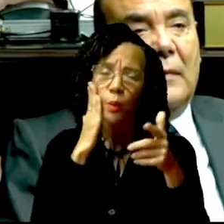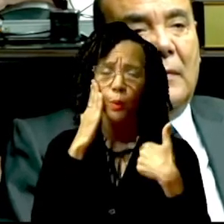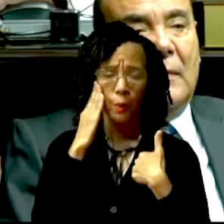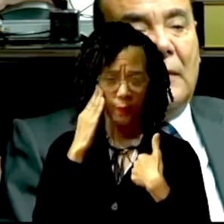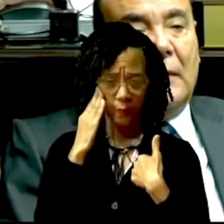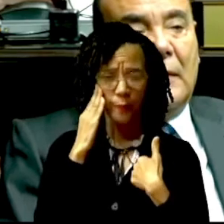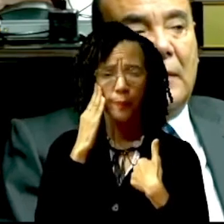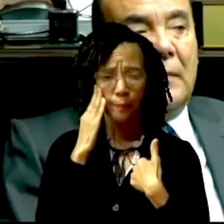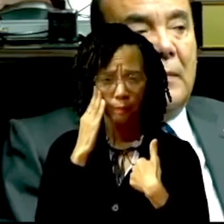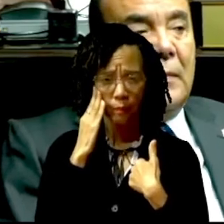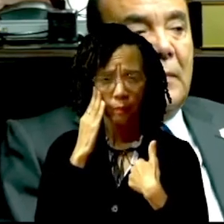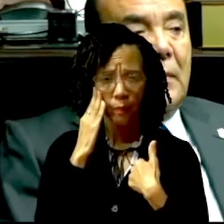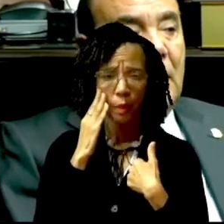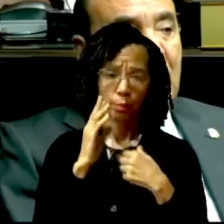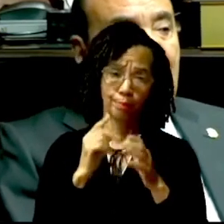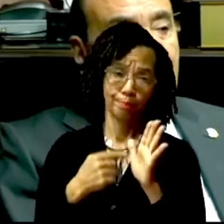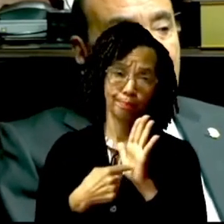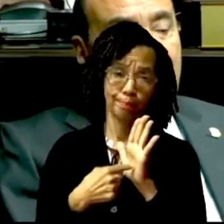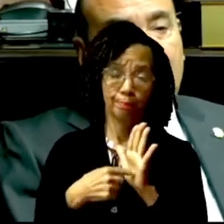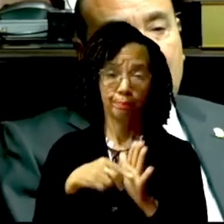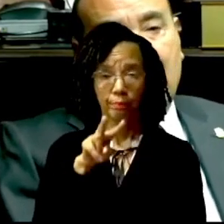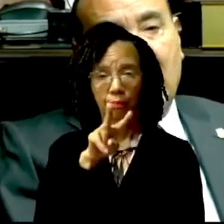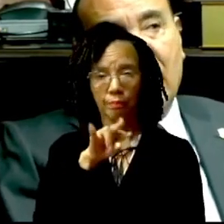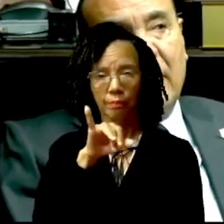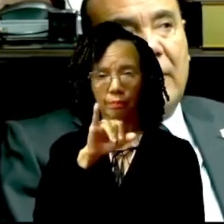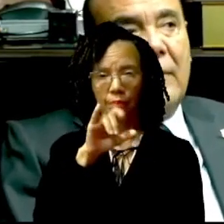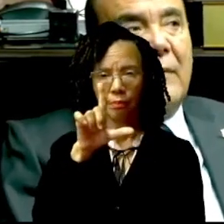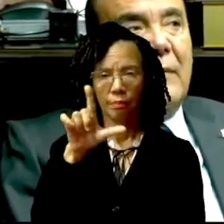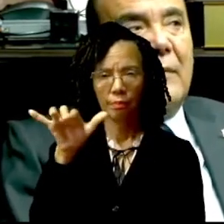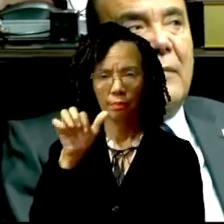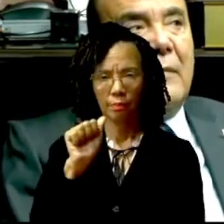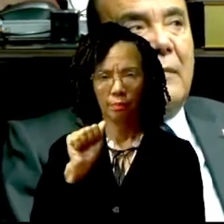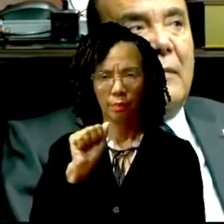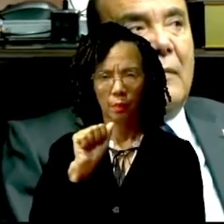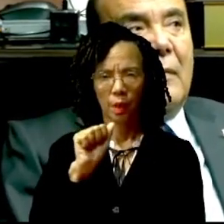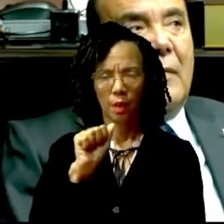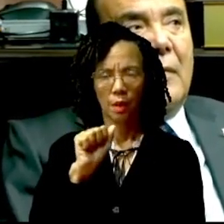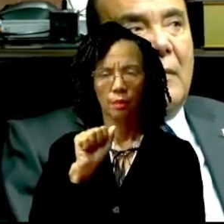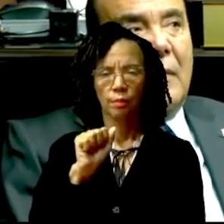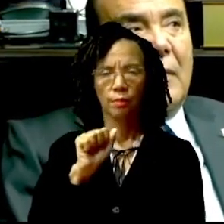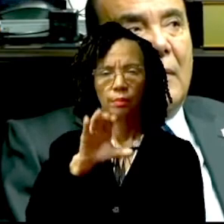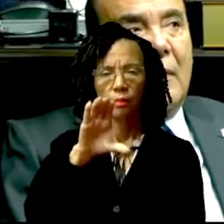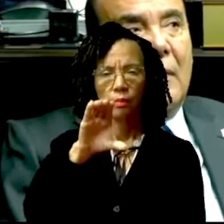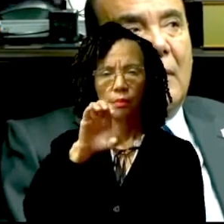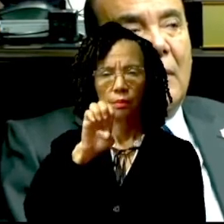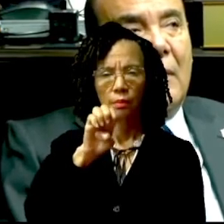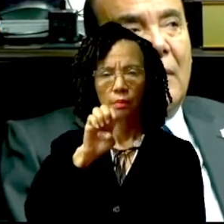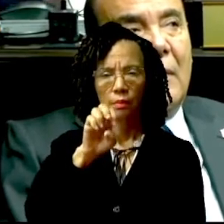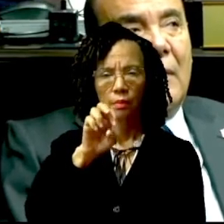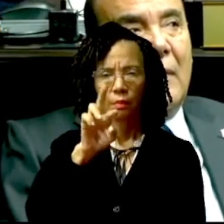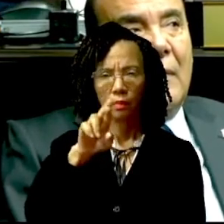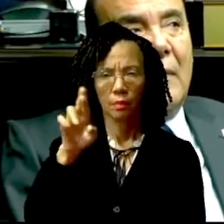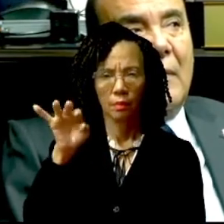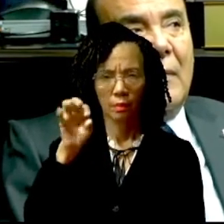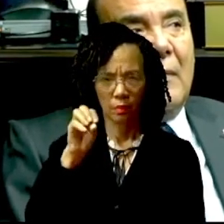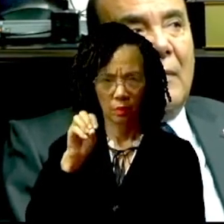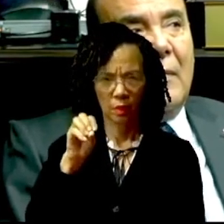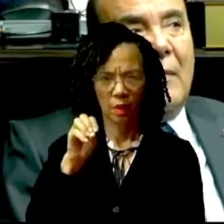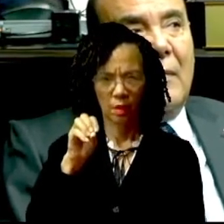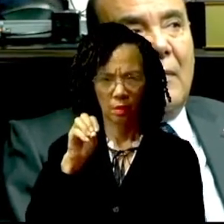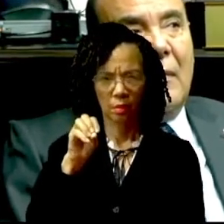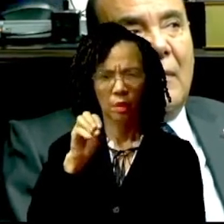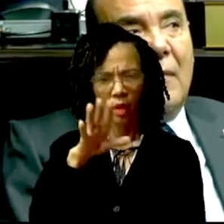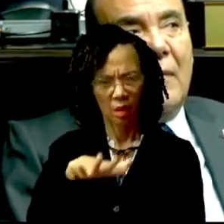que es, sin temor a equivocarnos, el sector más grande de toda la provincia de la Altagracia. Es un